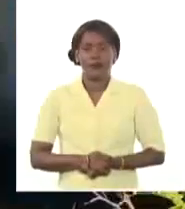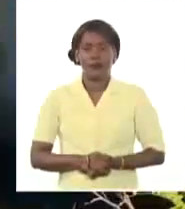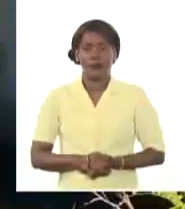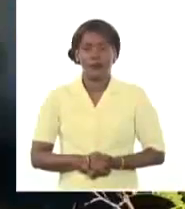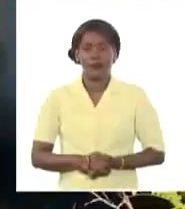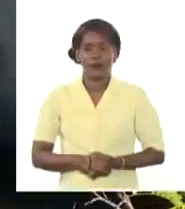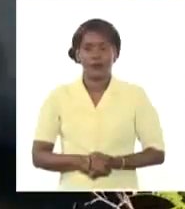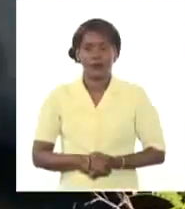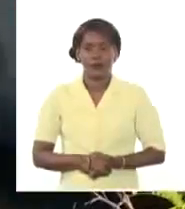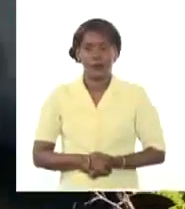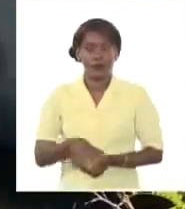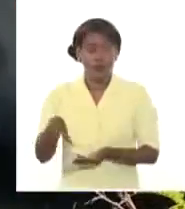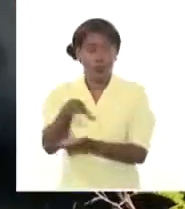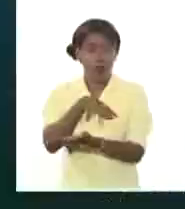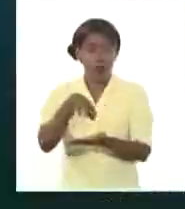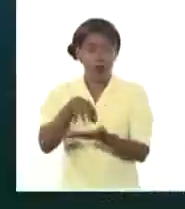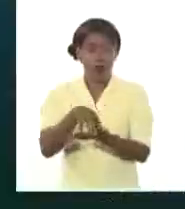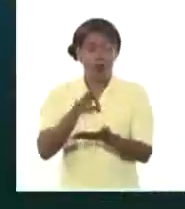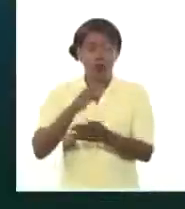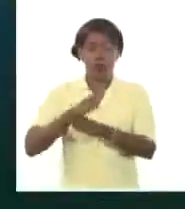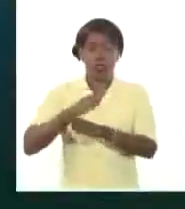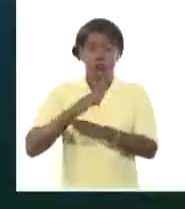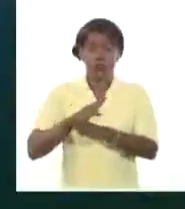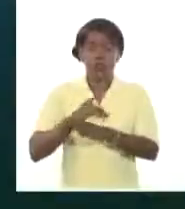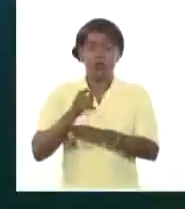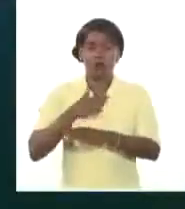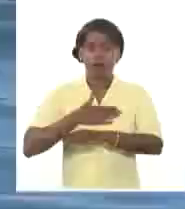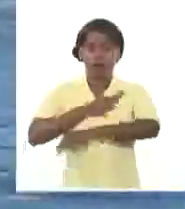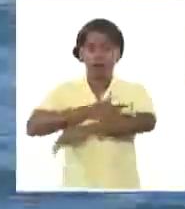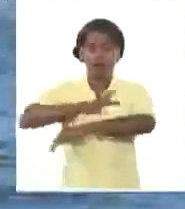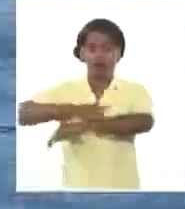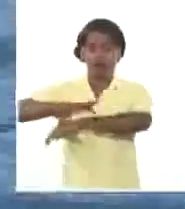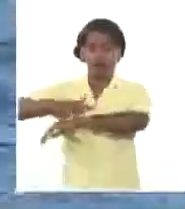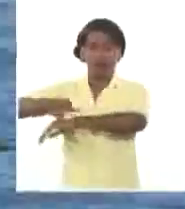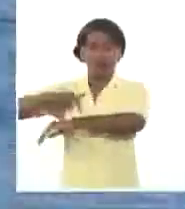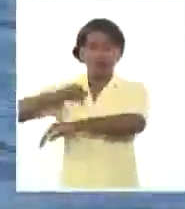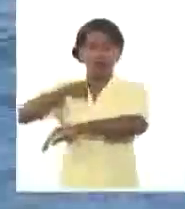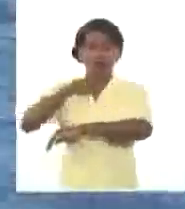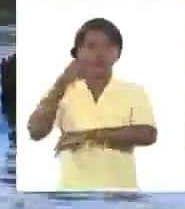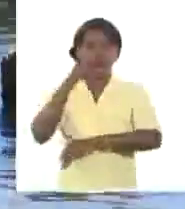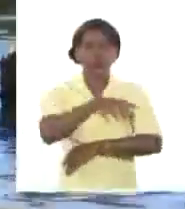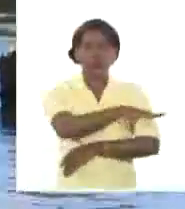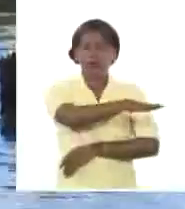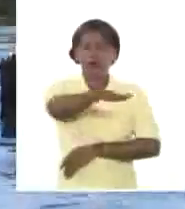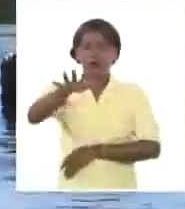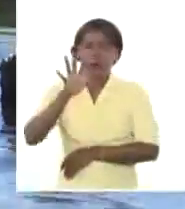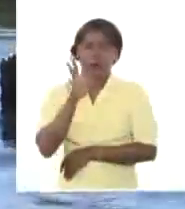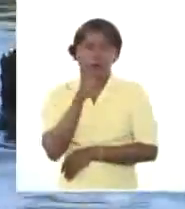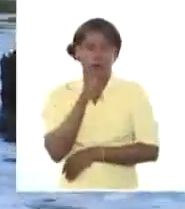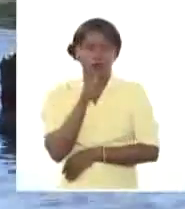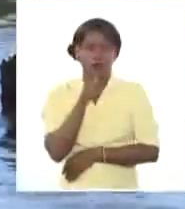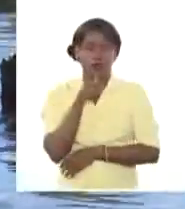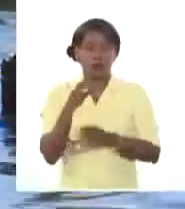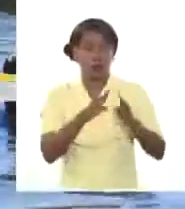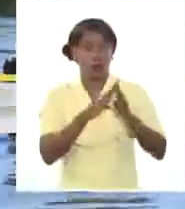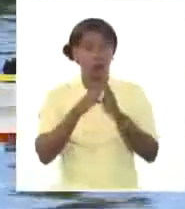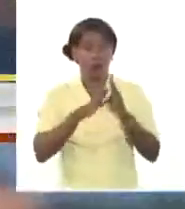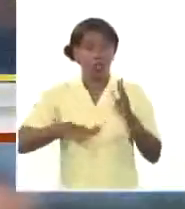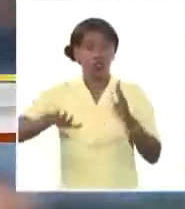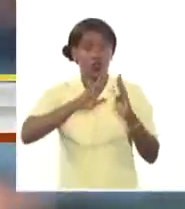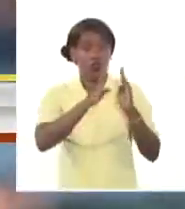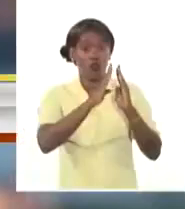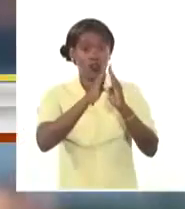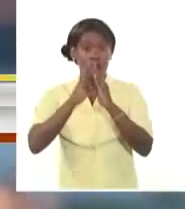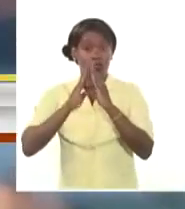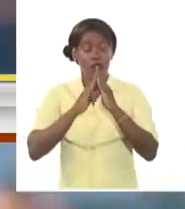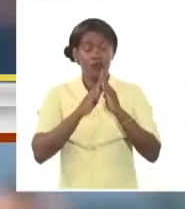La demarcación de Cayo Granma en Santiago de Cuba es un sitio pintoresco y muy natural. En esta comunidad de pescadores está la